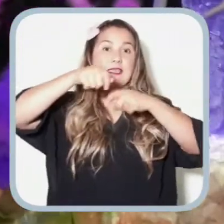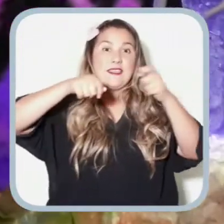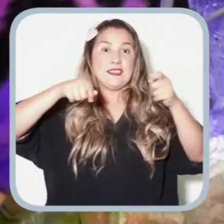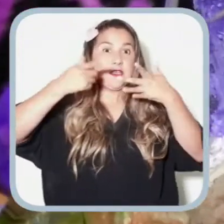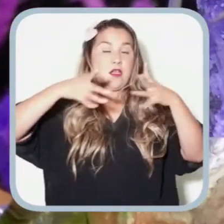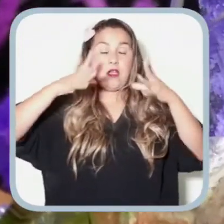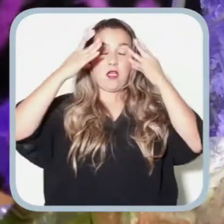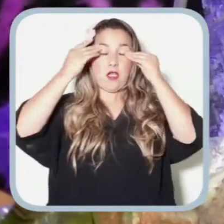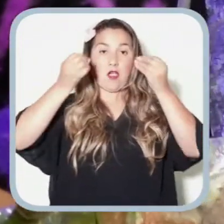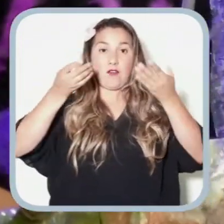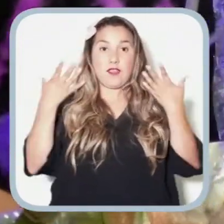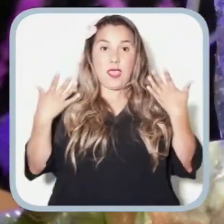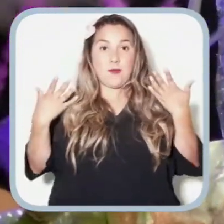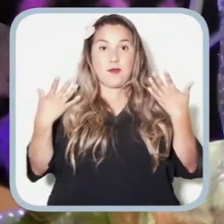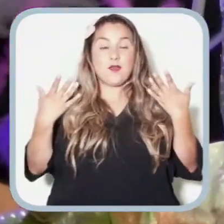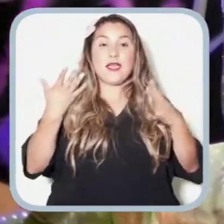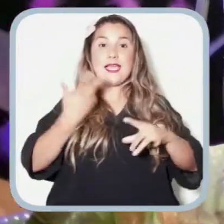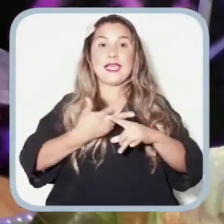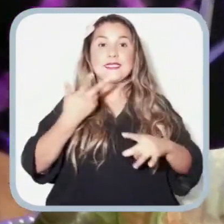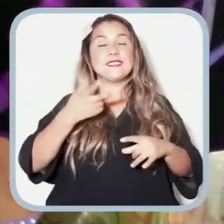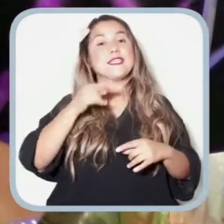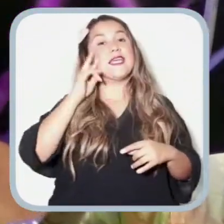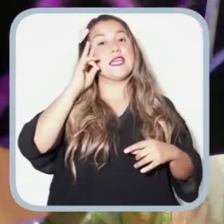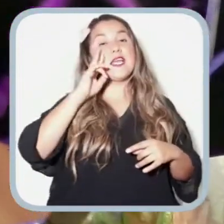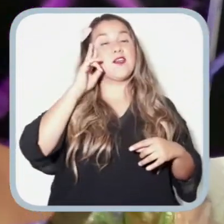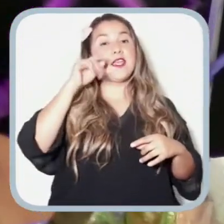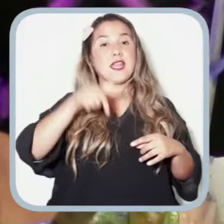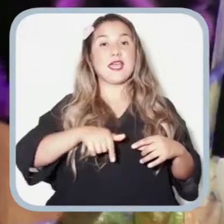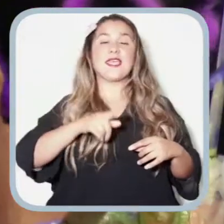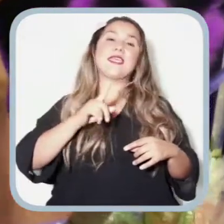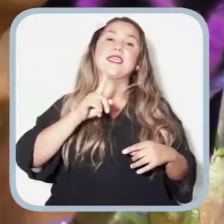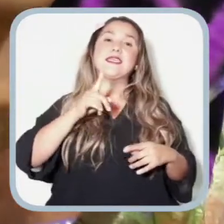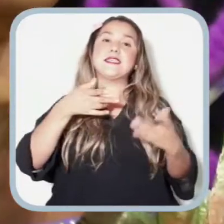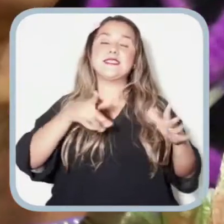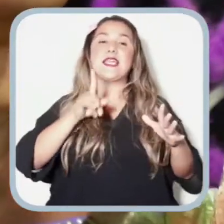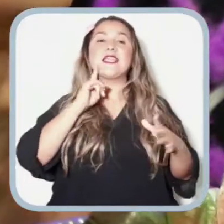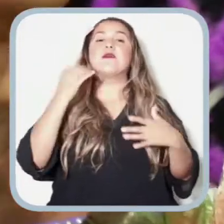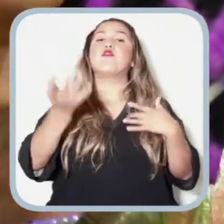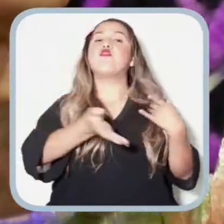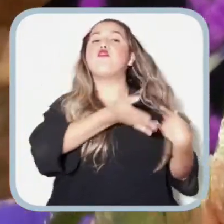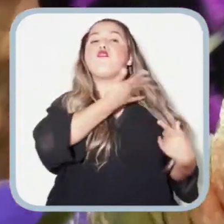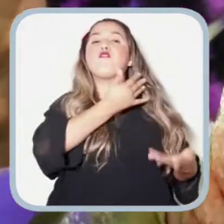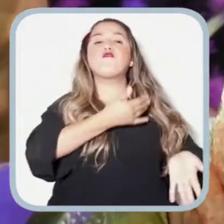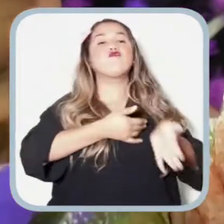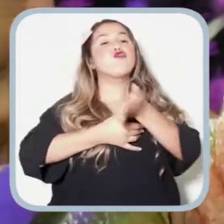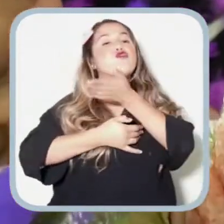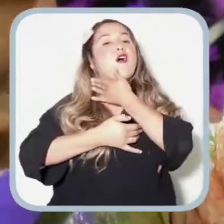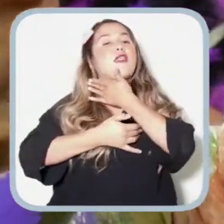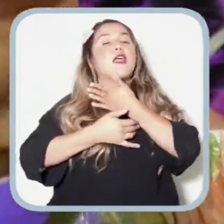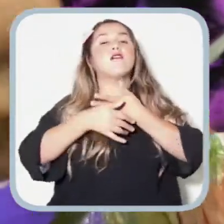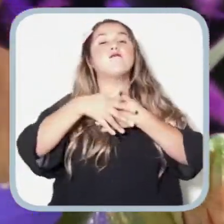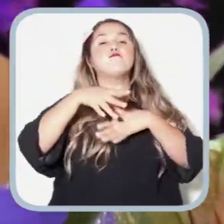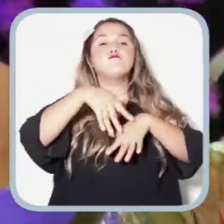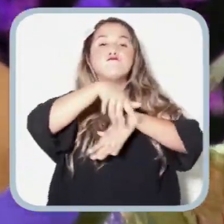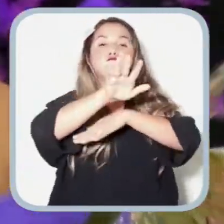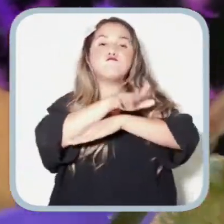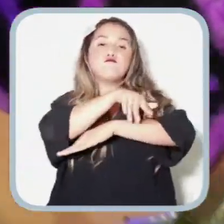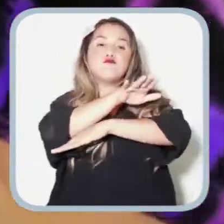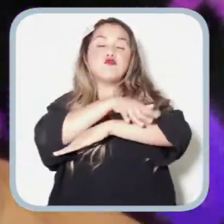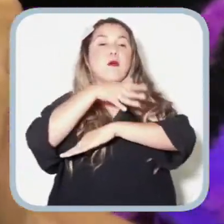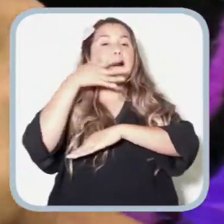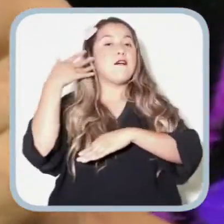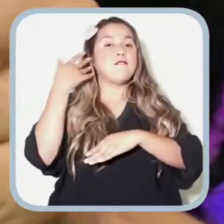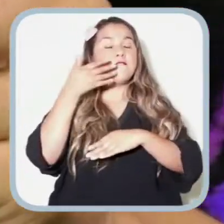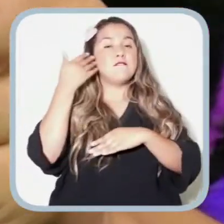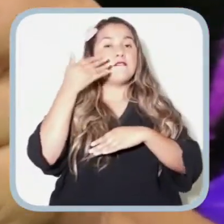ya recordar que acá tenemos la bufanda ya de plumas blancas entonces llegamos